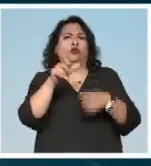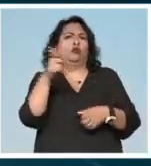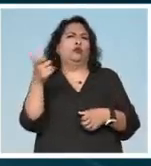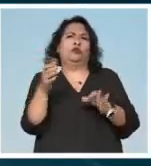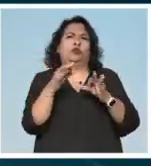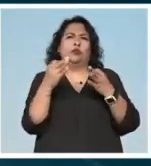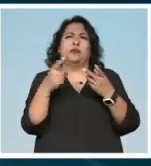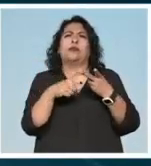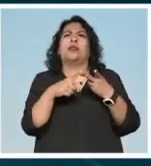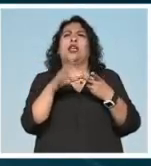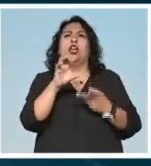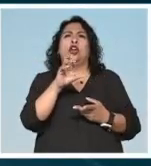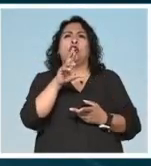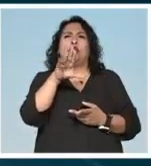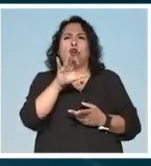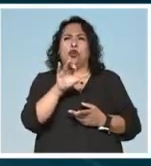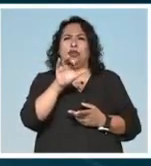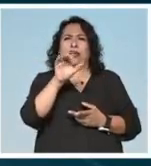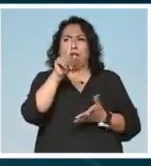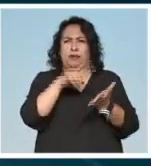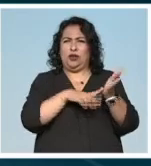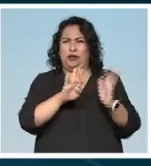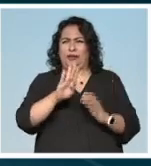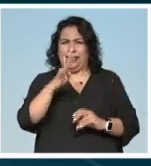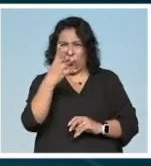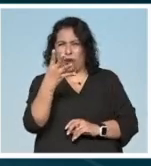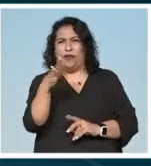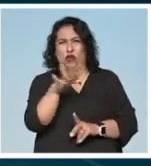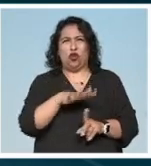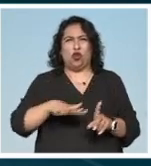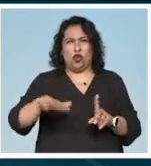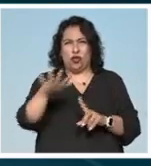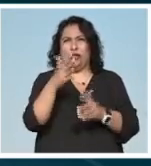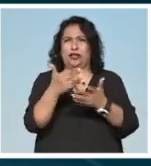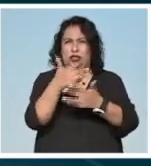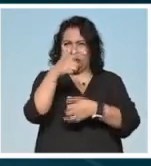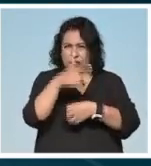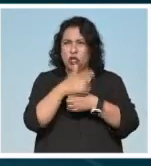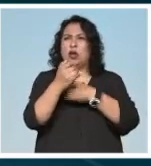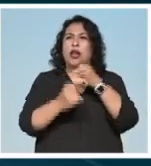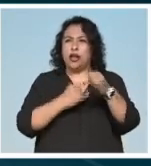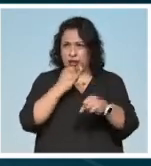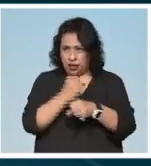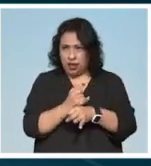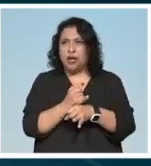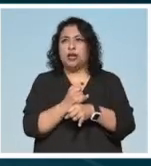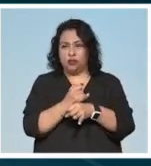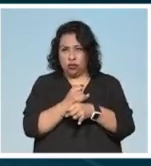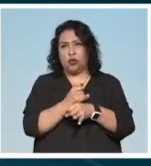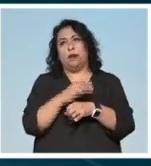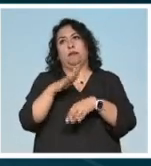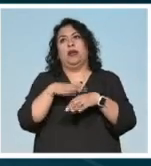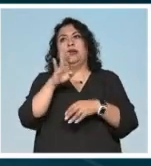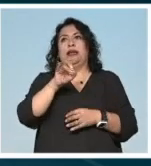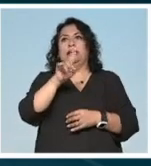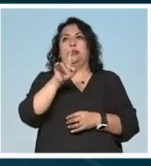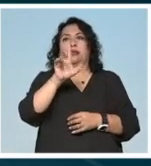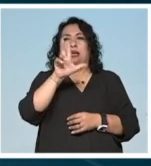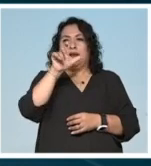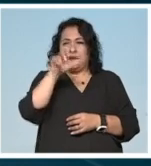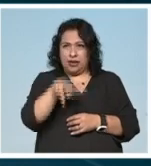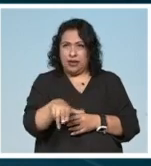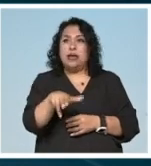Está la cronología del 94, que es un contexto nacional, internacional, y sobre todo el EZLN. De hecho, el